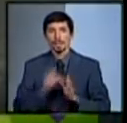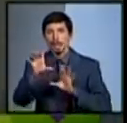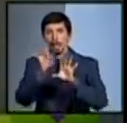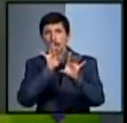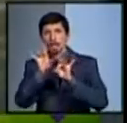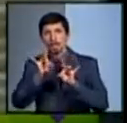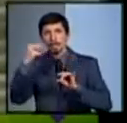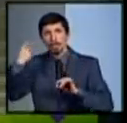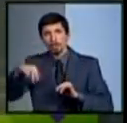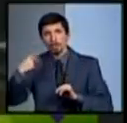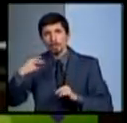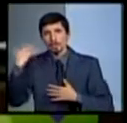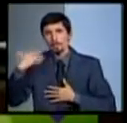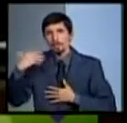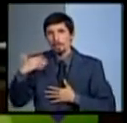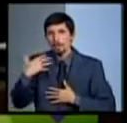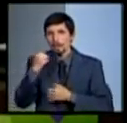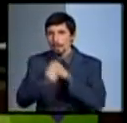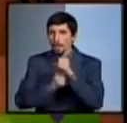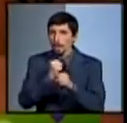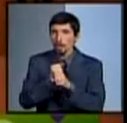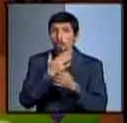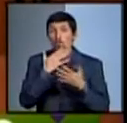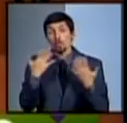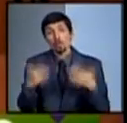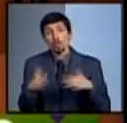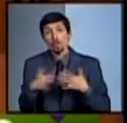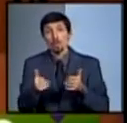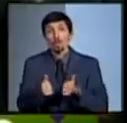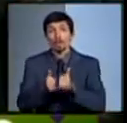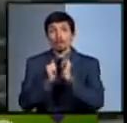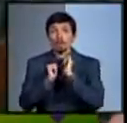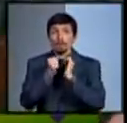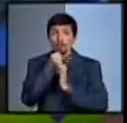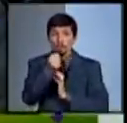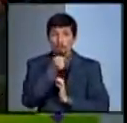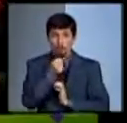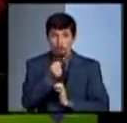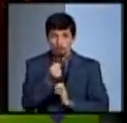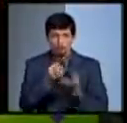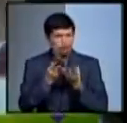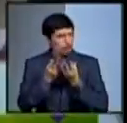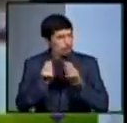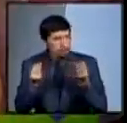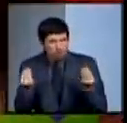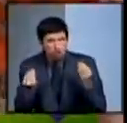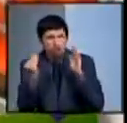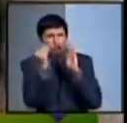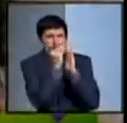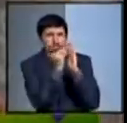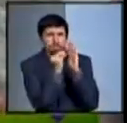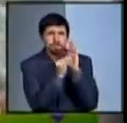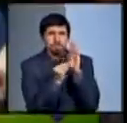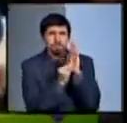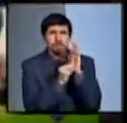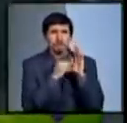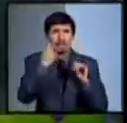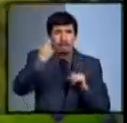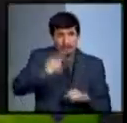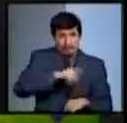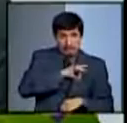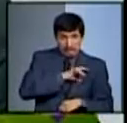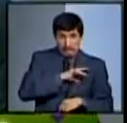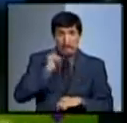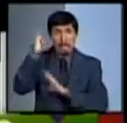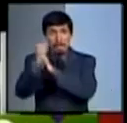Seleccionar las noticias más relevantes del año es un desafío periodístico. Son tantos los hechos nacionales e internacionales dignos